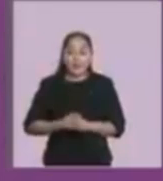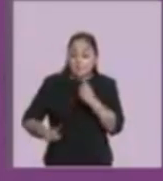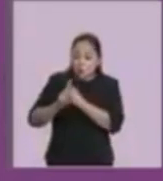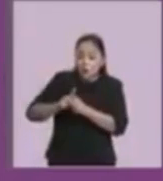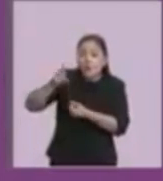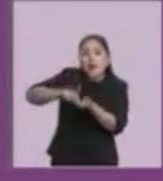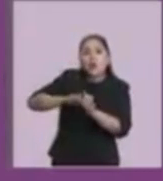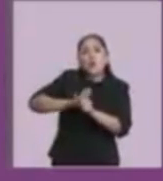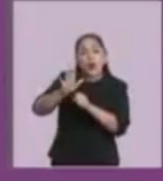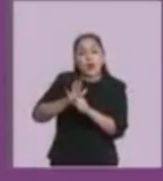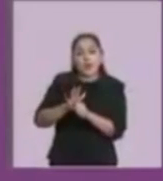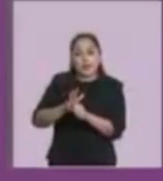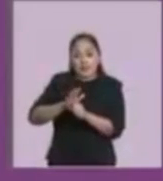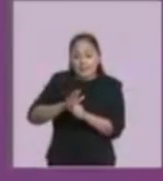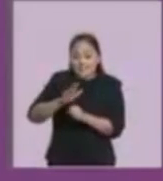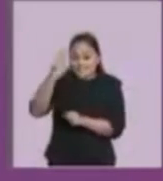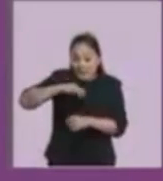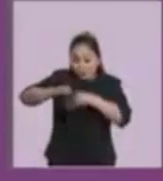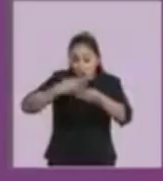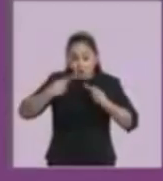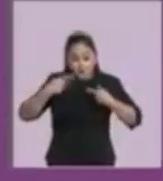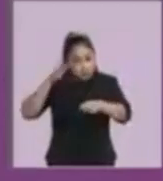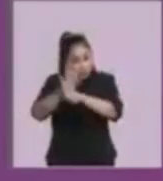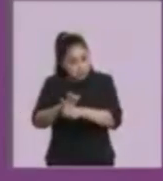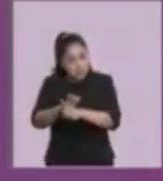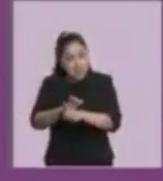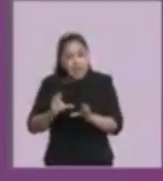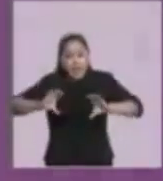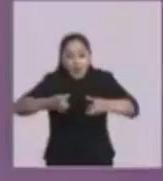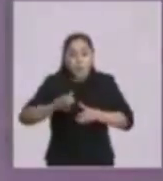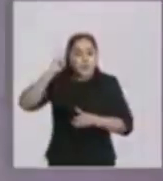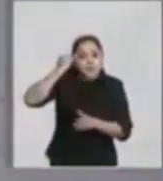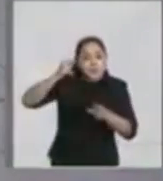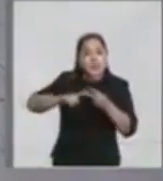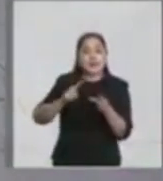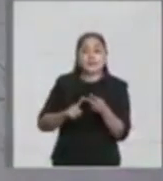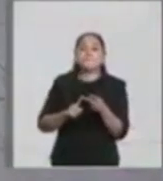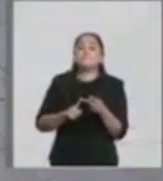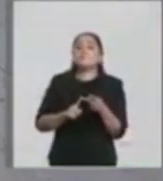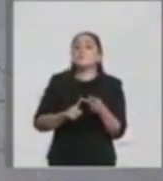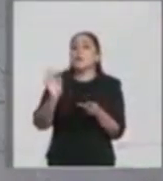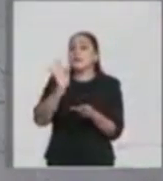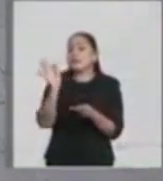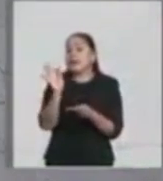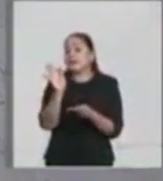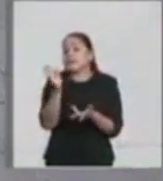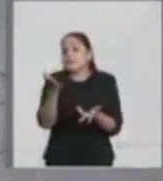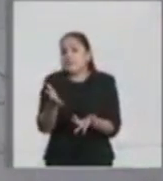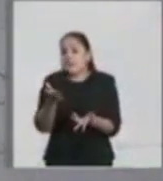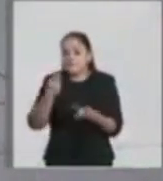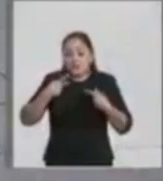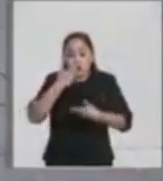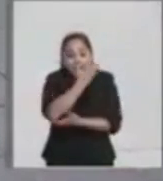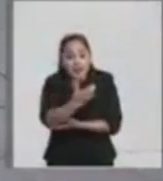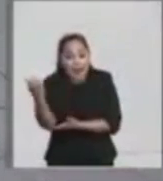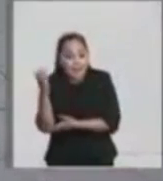es si los beneficios llegaron a todos. Si el beneficio le llegó a las comunidades indígenas, si el beneficio le llegó a los campesinos,